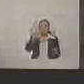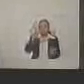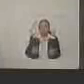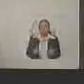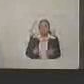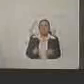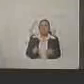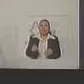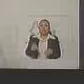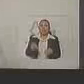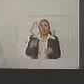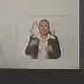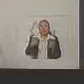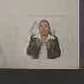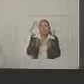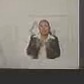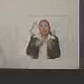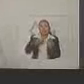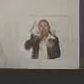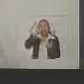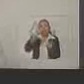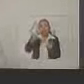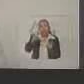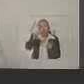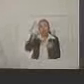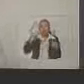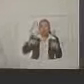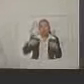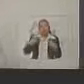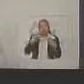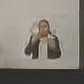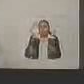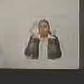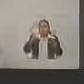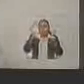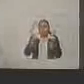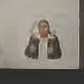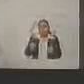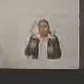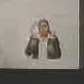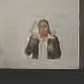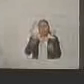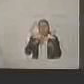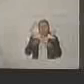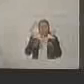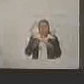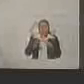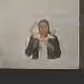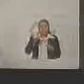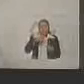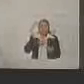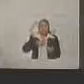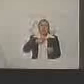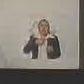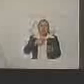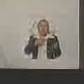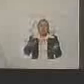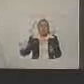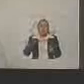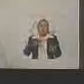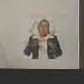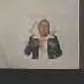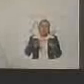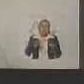misma manera te digo que si eres una persona honesta, trabajadora, que le guste servir a su comunidad, serás